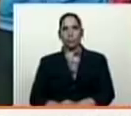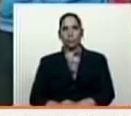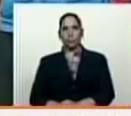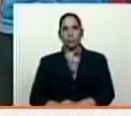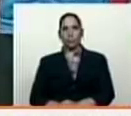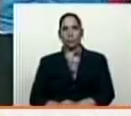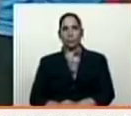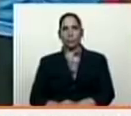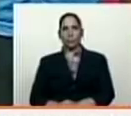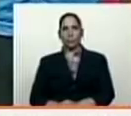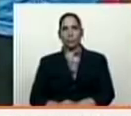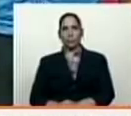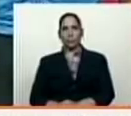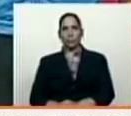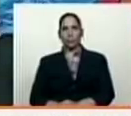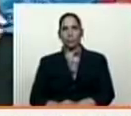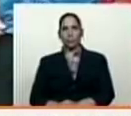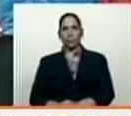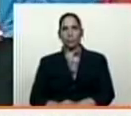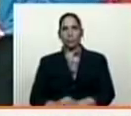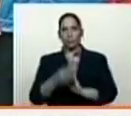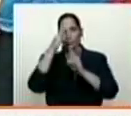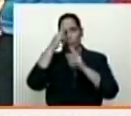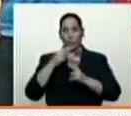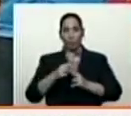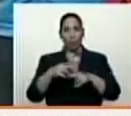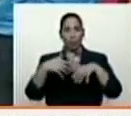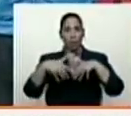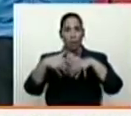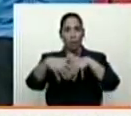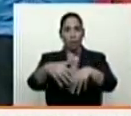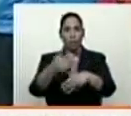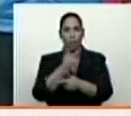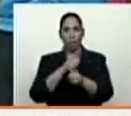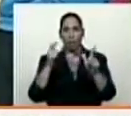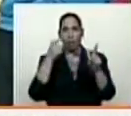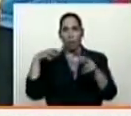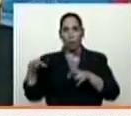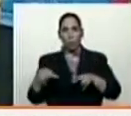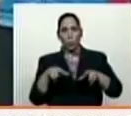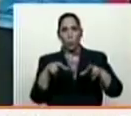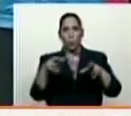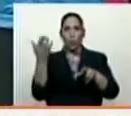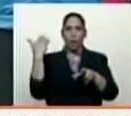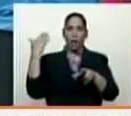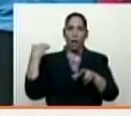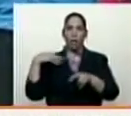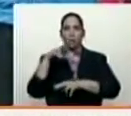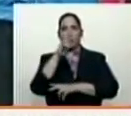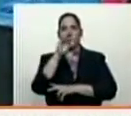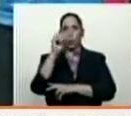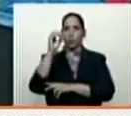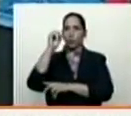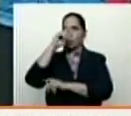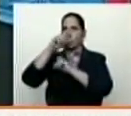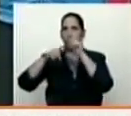Toque de retreta en honor al Ejército Libertador que cruzó este río hace 200 años.